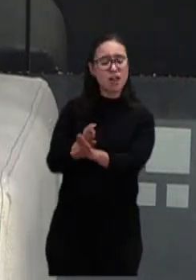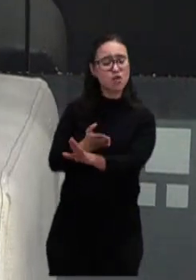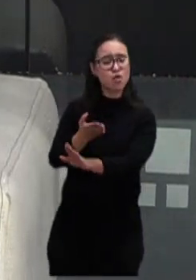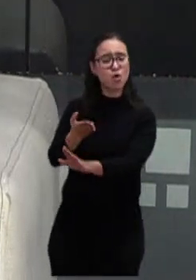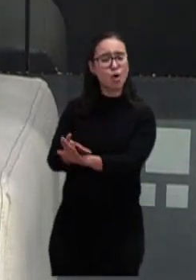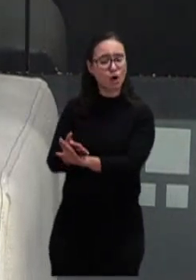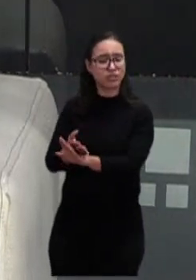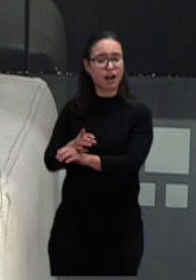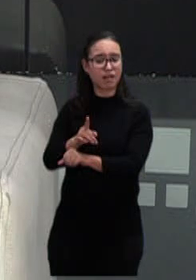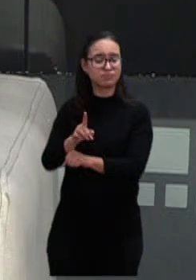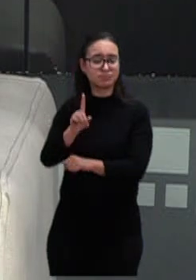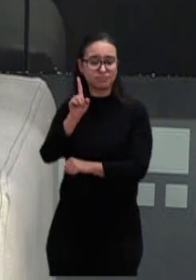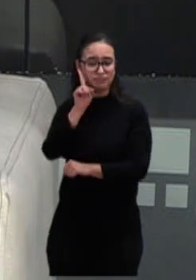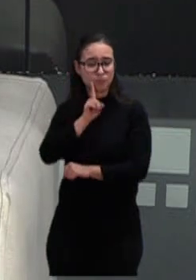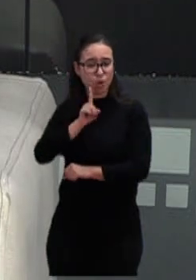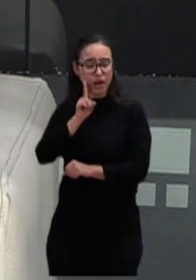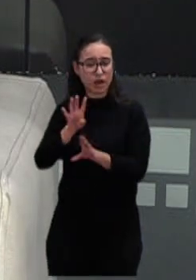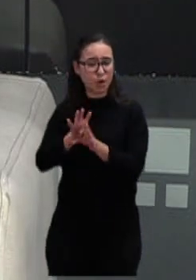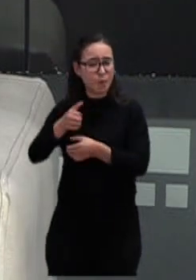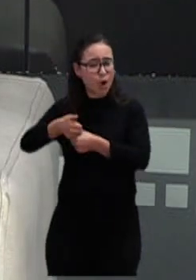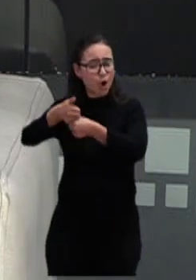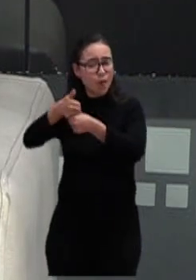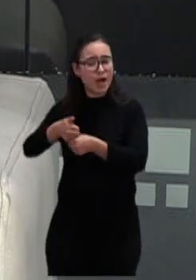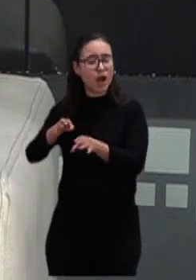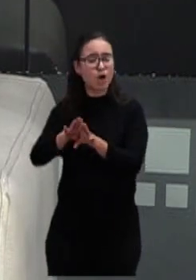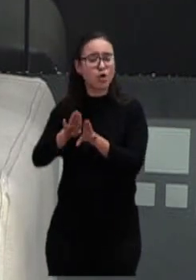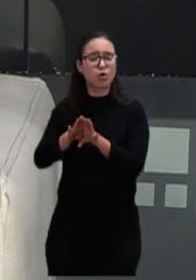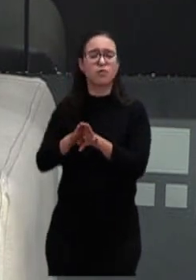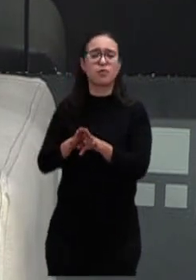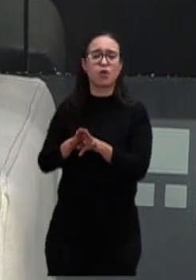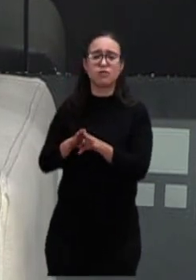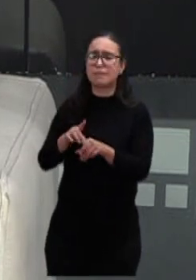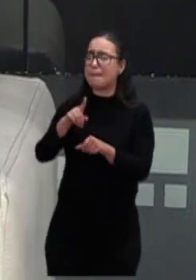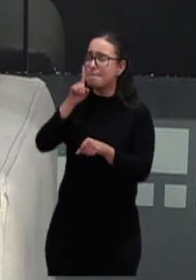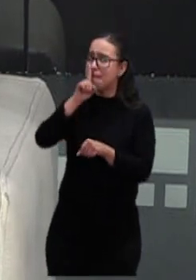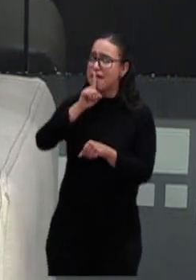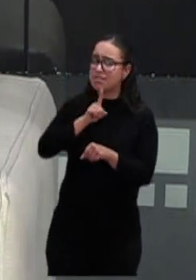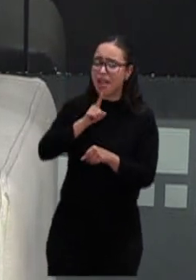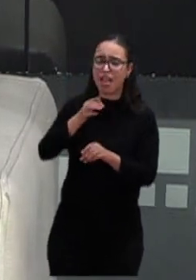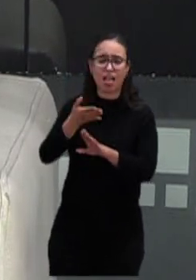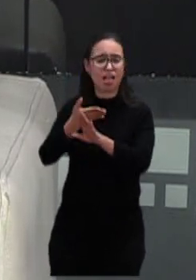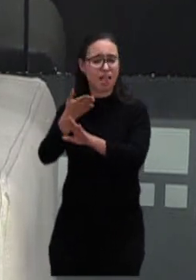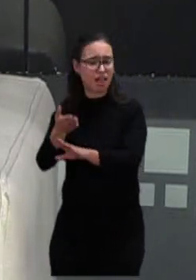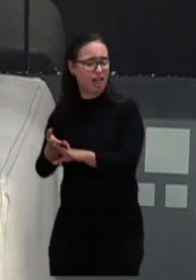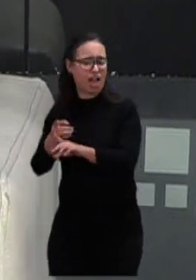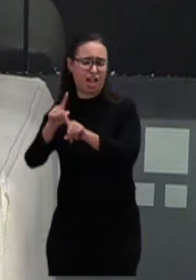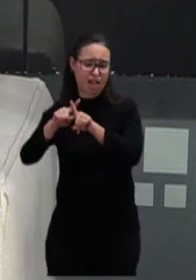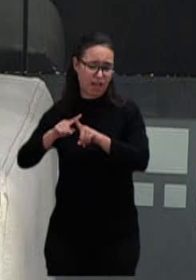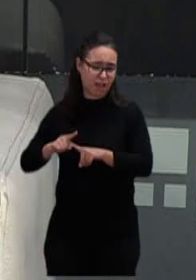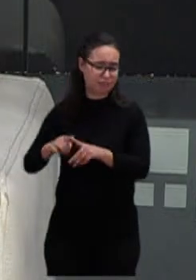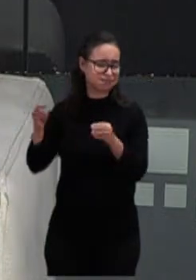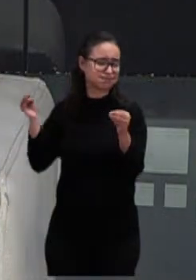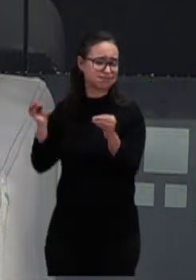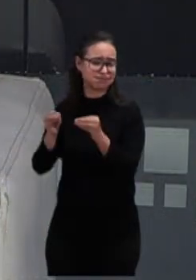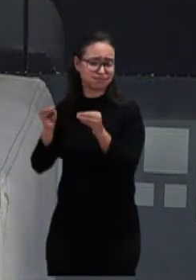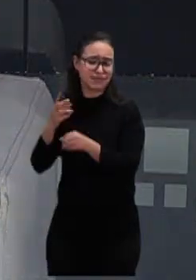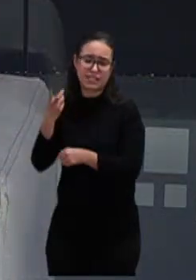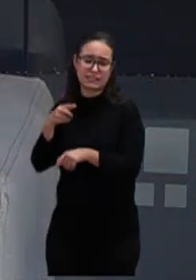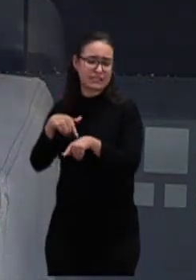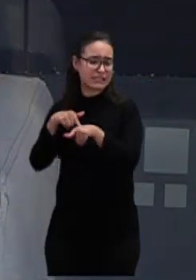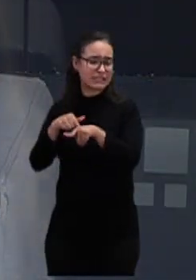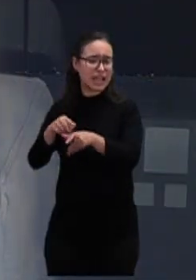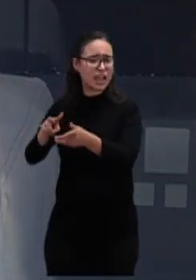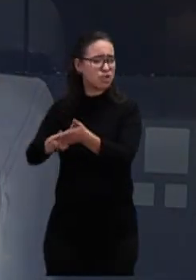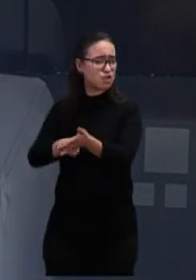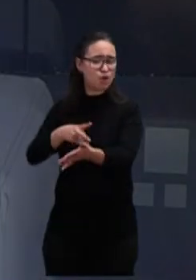víctima y de tratar de desacreditar la entonces todavía viene una doble victimización en contra